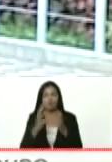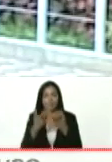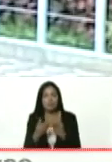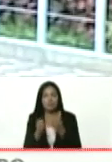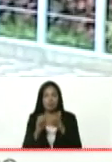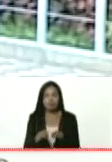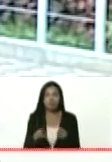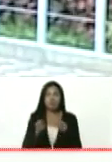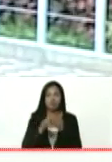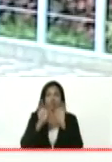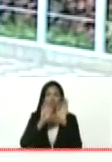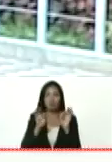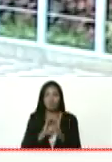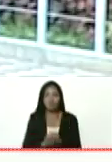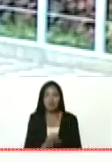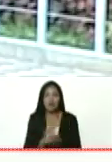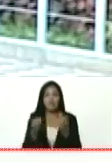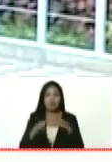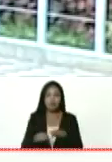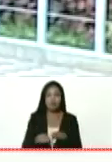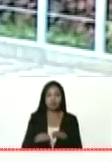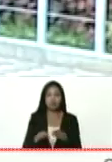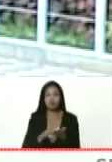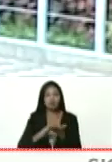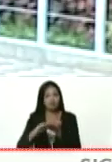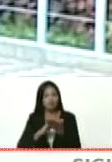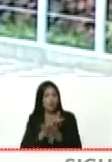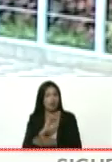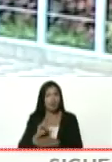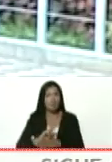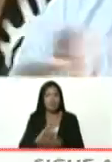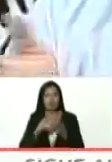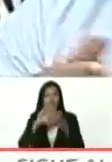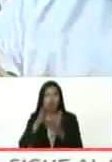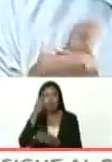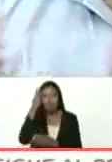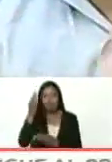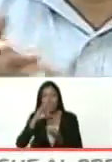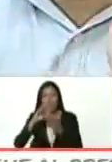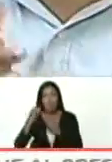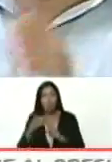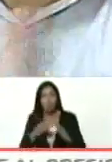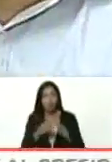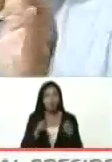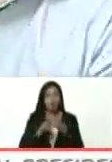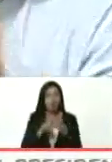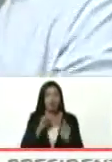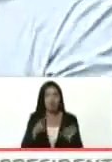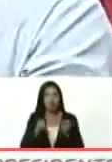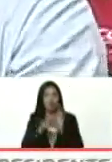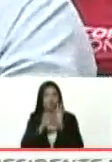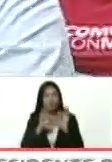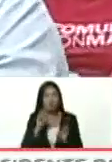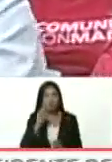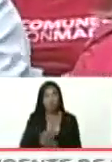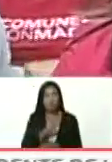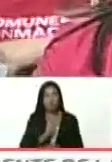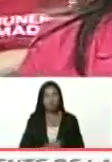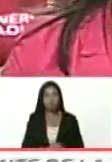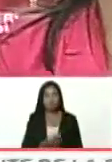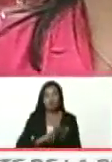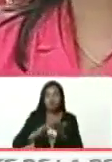abandonada, empresa recuperada, dice la comuna socialista del Maizal, y así debe ser,